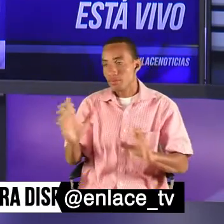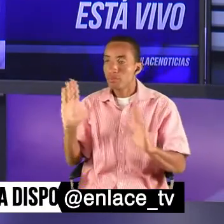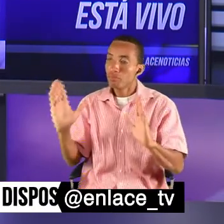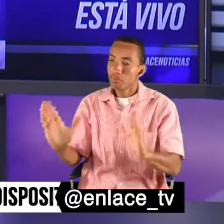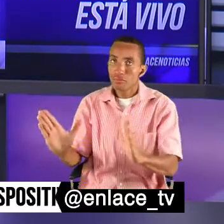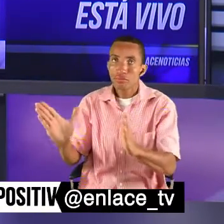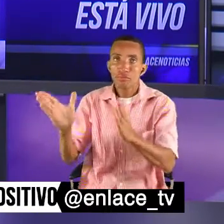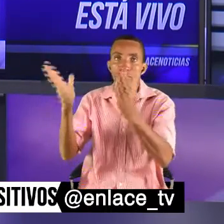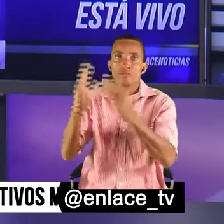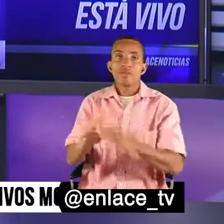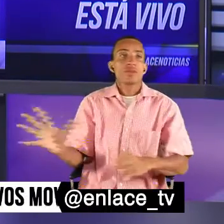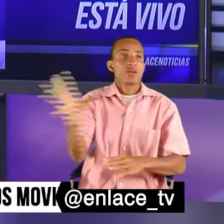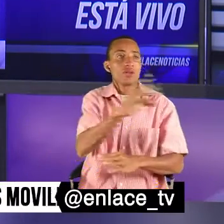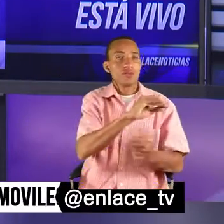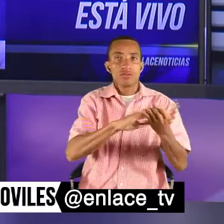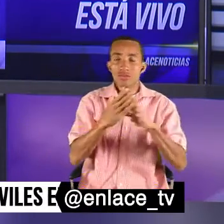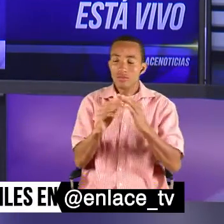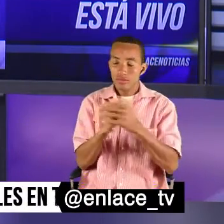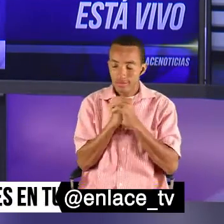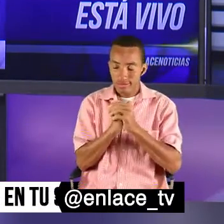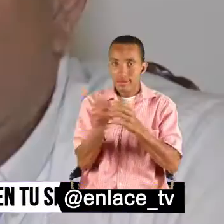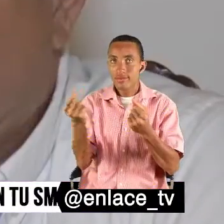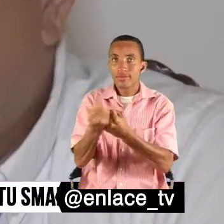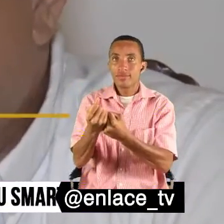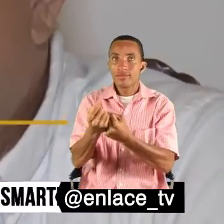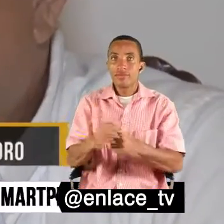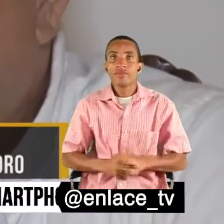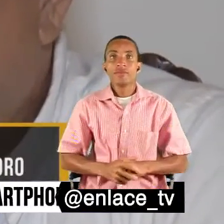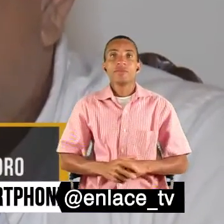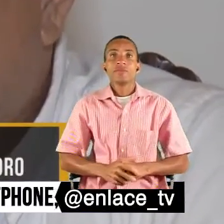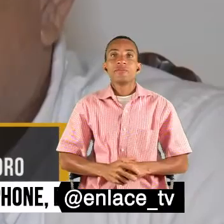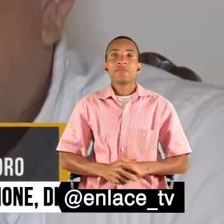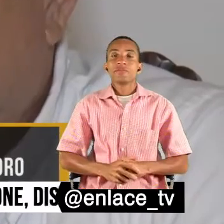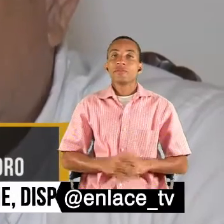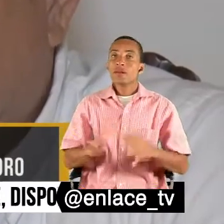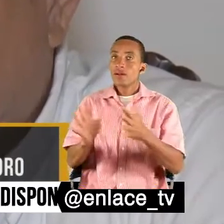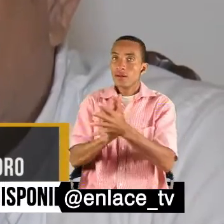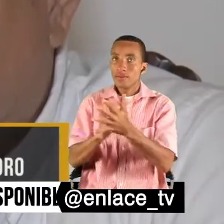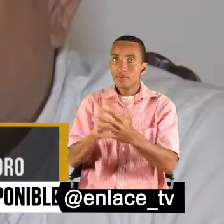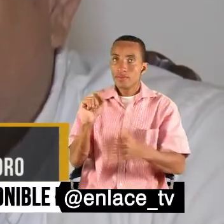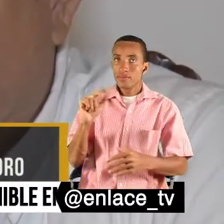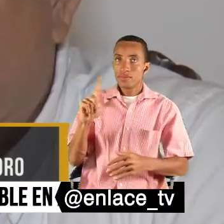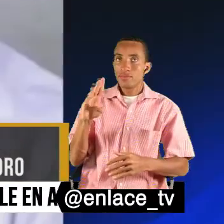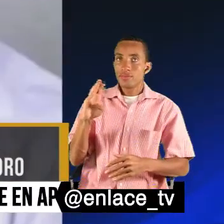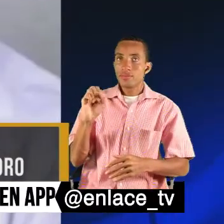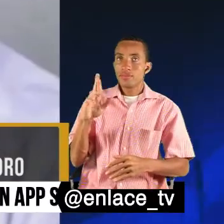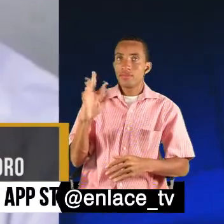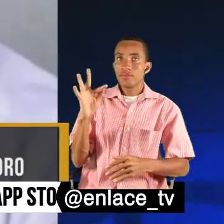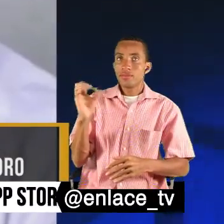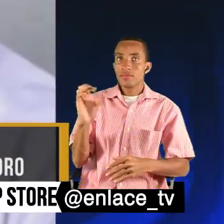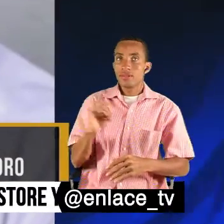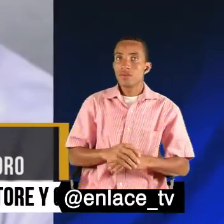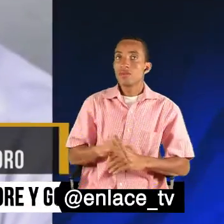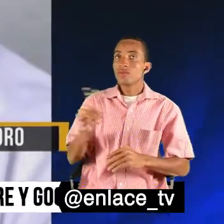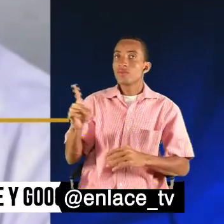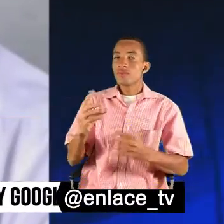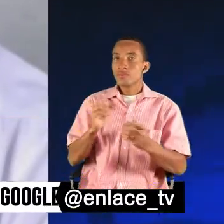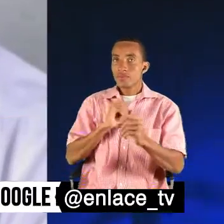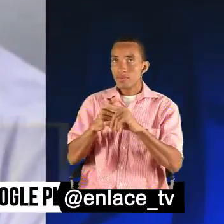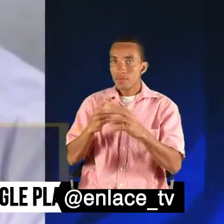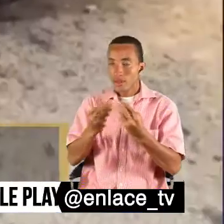apoyo de la comunidad en general. Habló para Enlace Noticias Alberto González León, padre del exconcejal Carlos Andrés